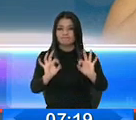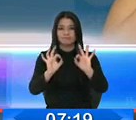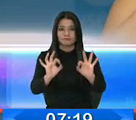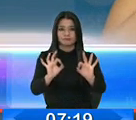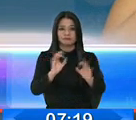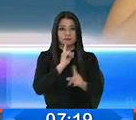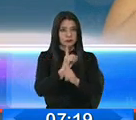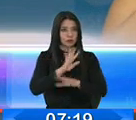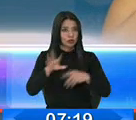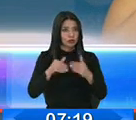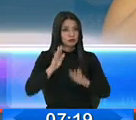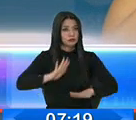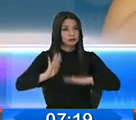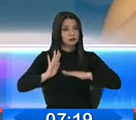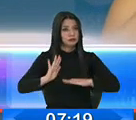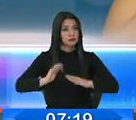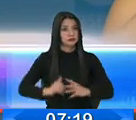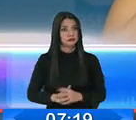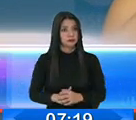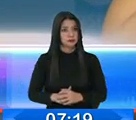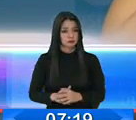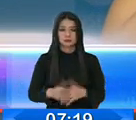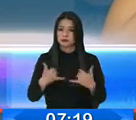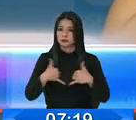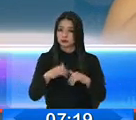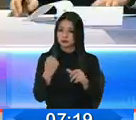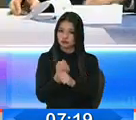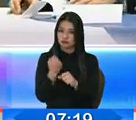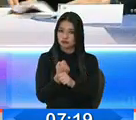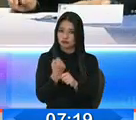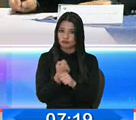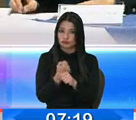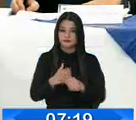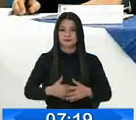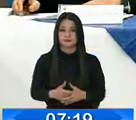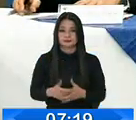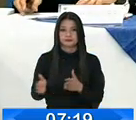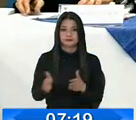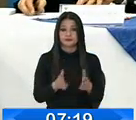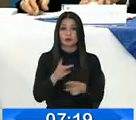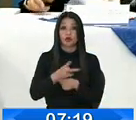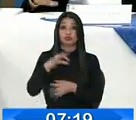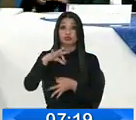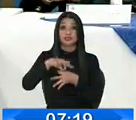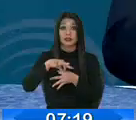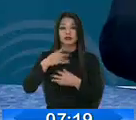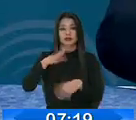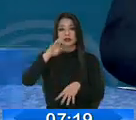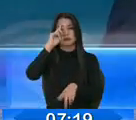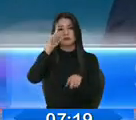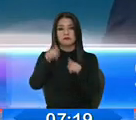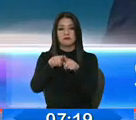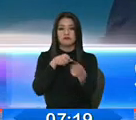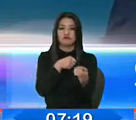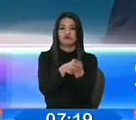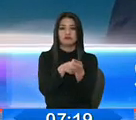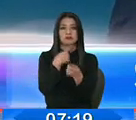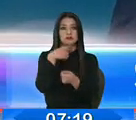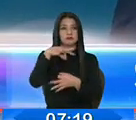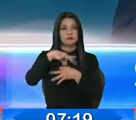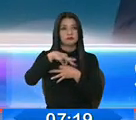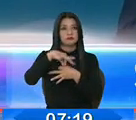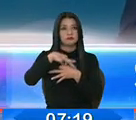habíamos comprometido, y todavía seguimos trabajando en aquello. Mientras tanto, el CNE establece acuerdos de cooperación para los